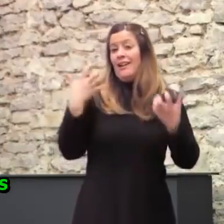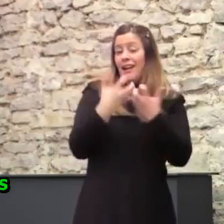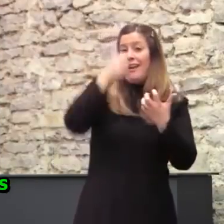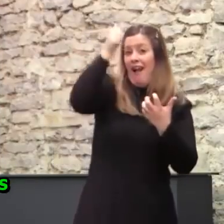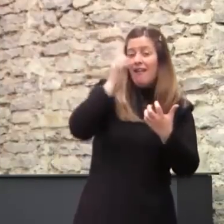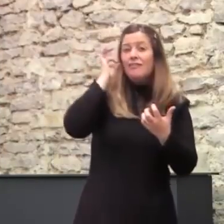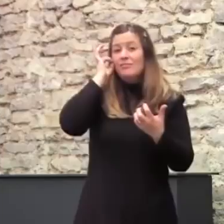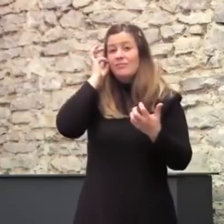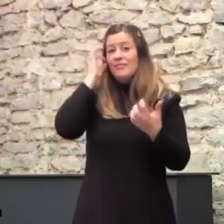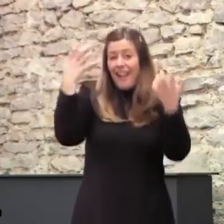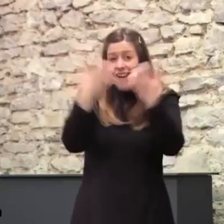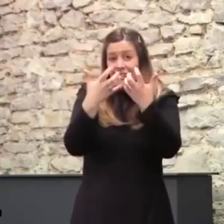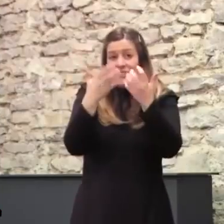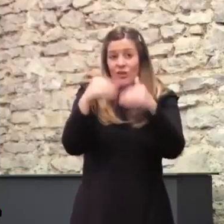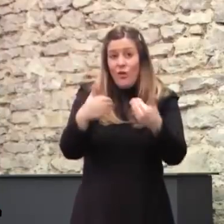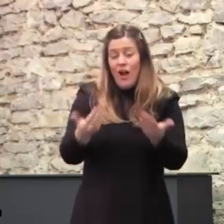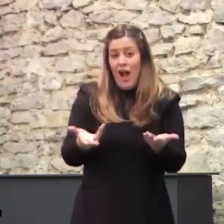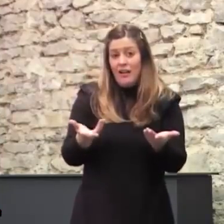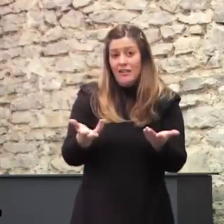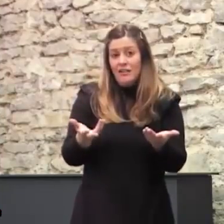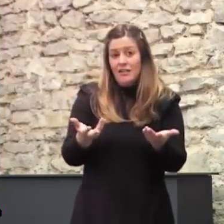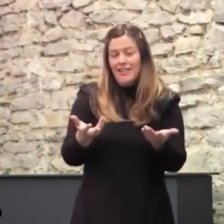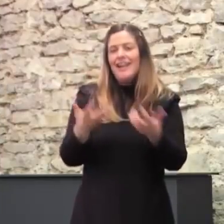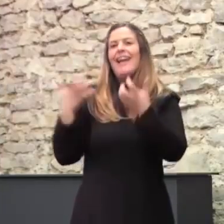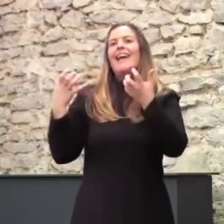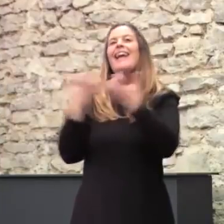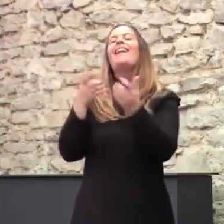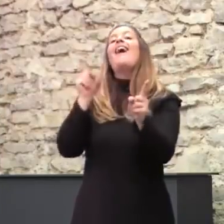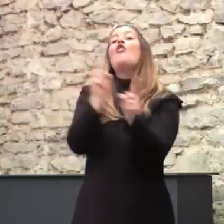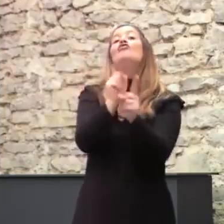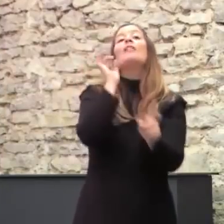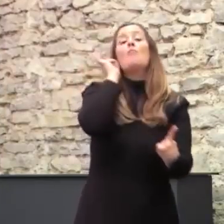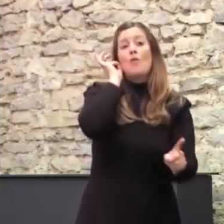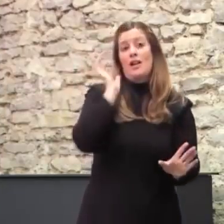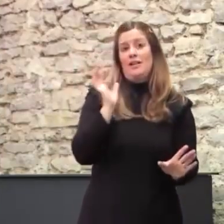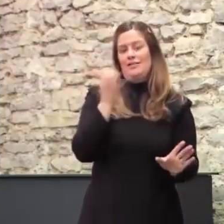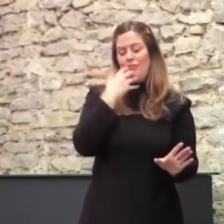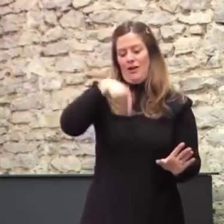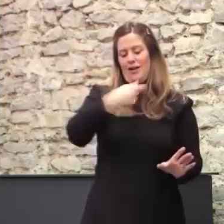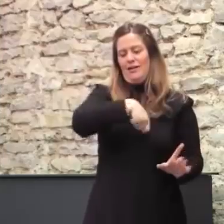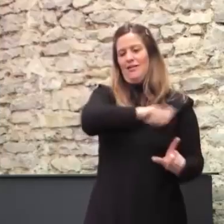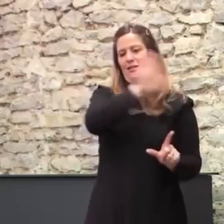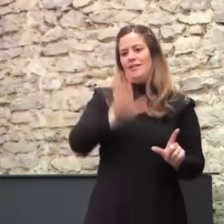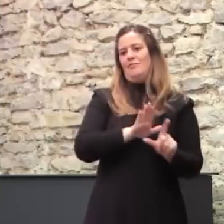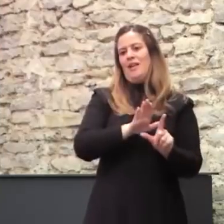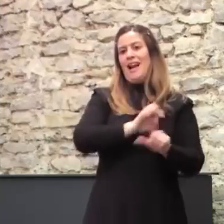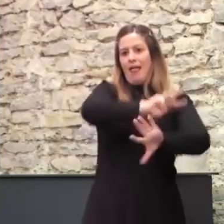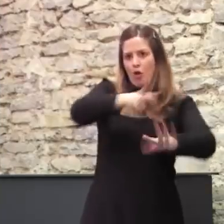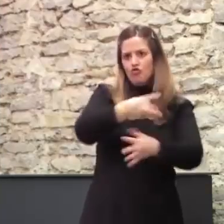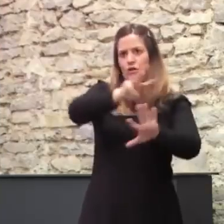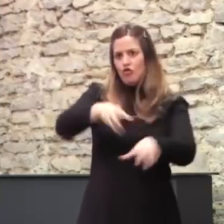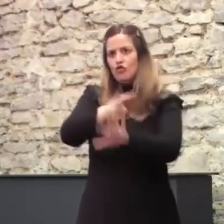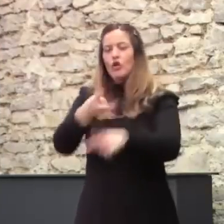no existe. Lo que vivimos es una guerra contra las mujeres, ¿no? Es decir, en España violan cada 8 horas a una